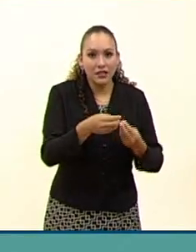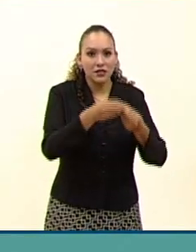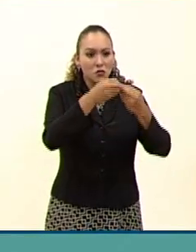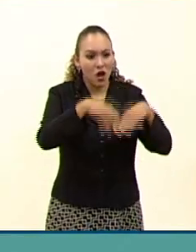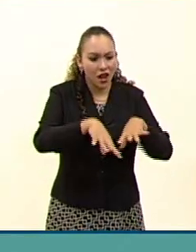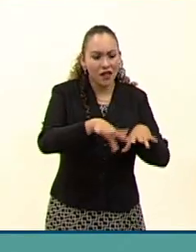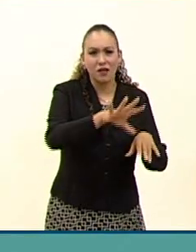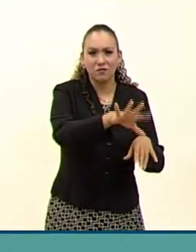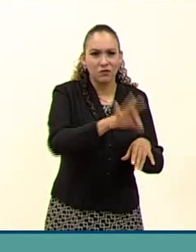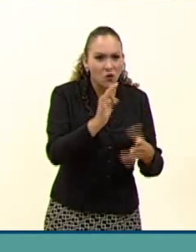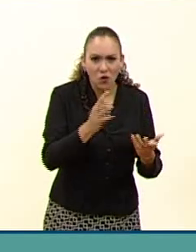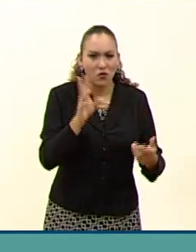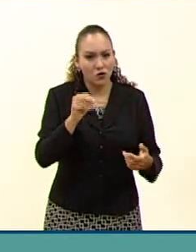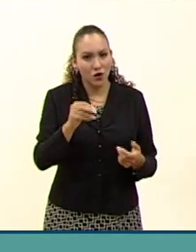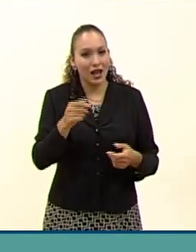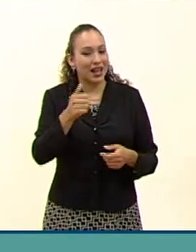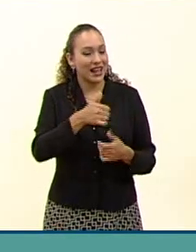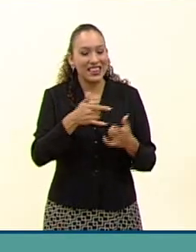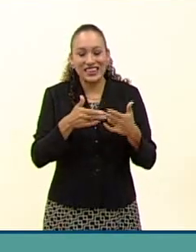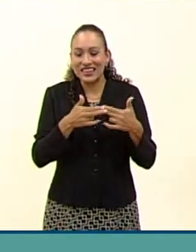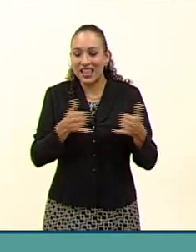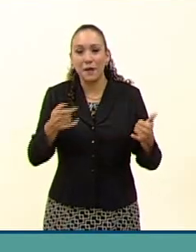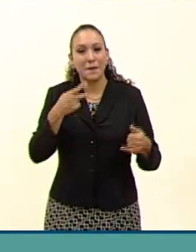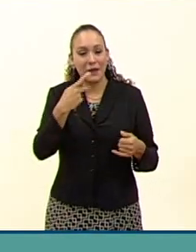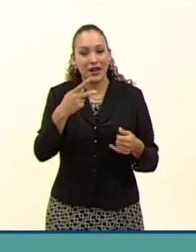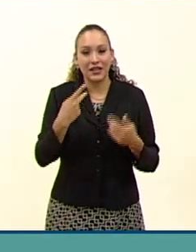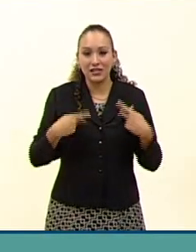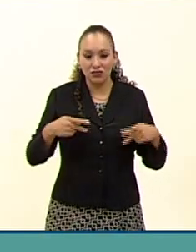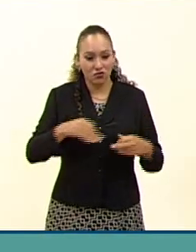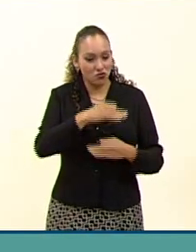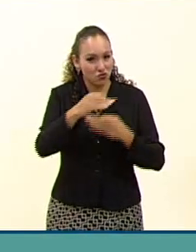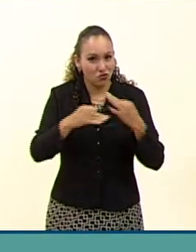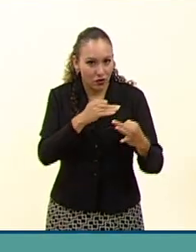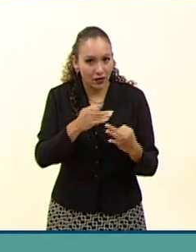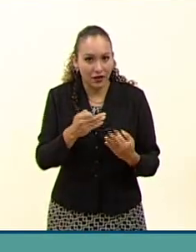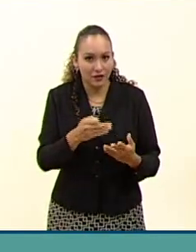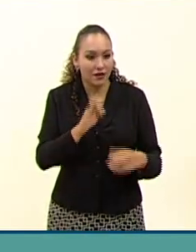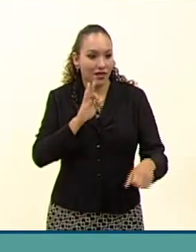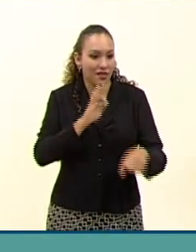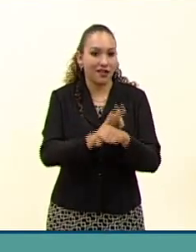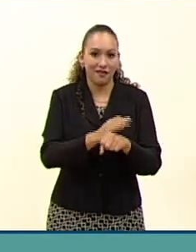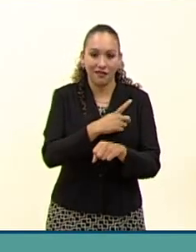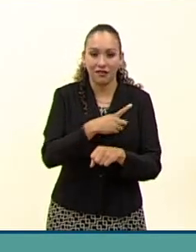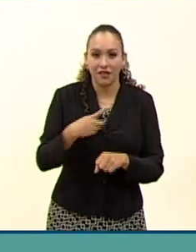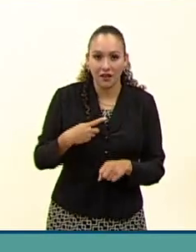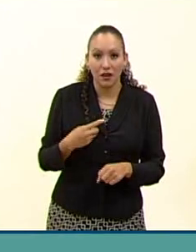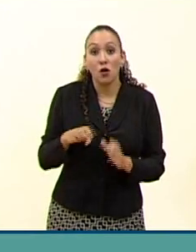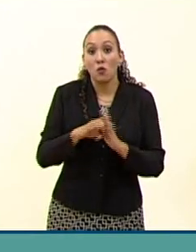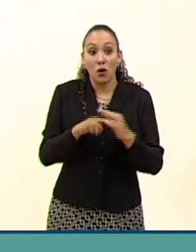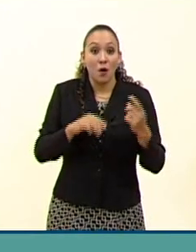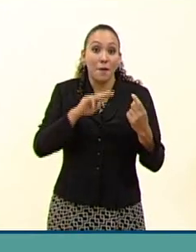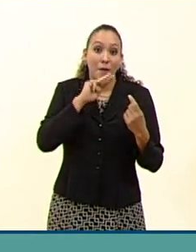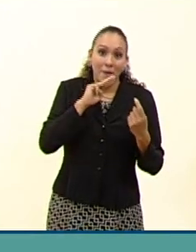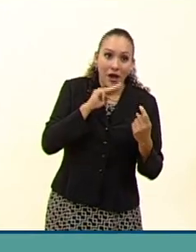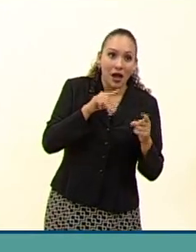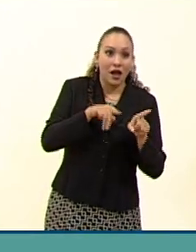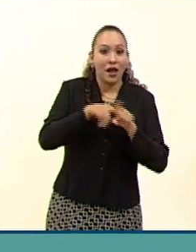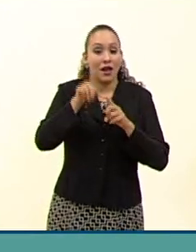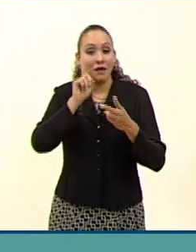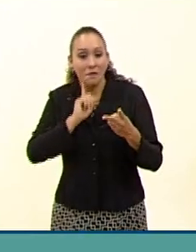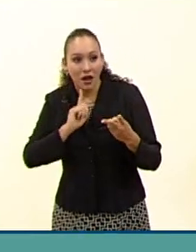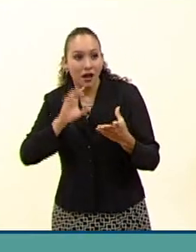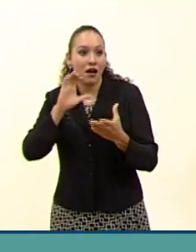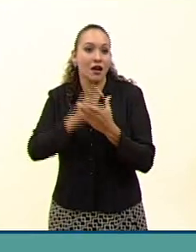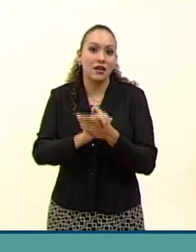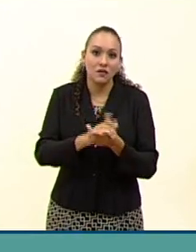forzada y que ninguna persona merece ser una madre o una hermana o una